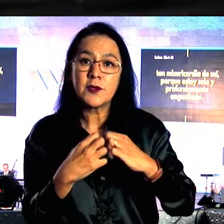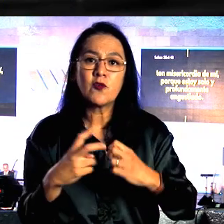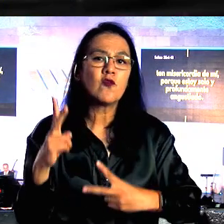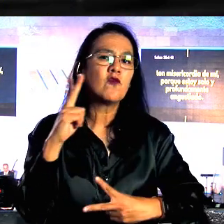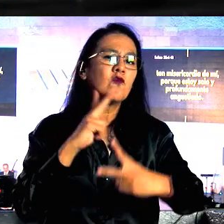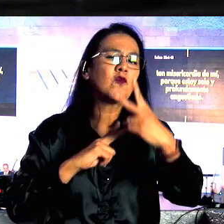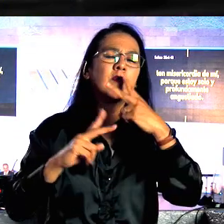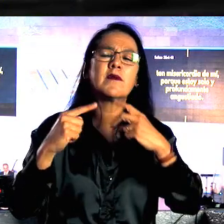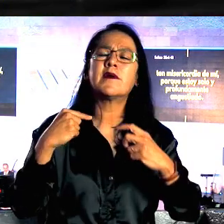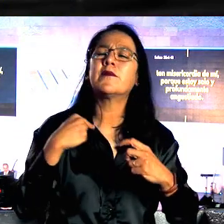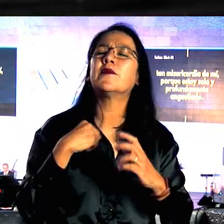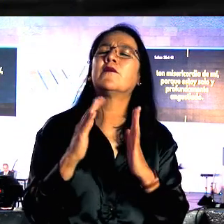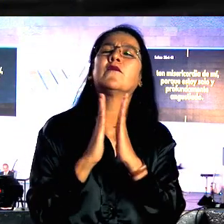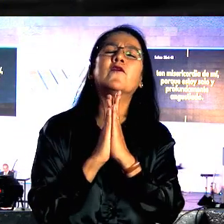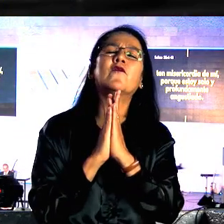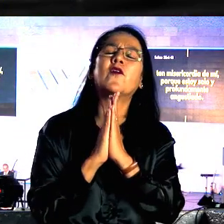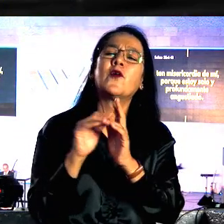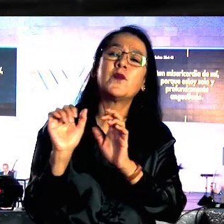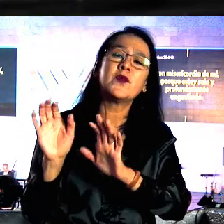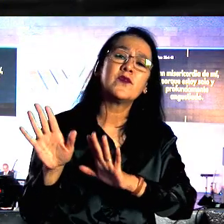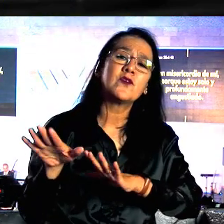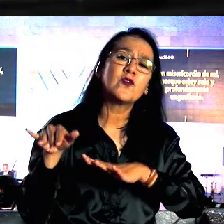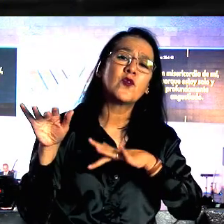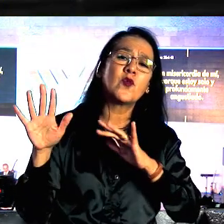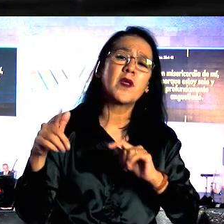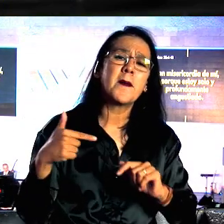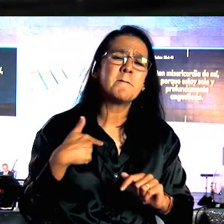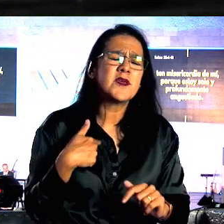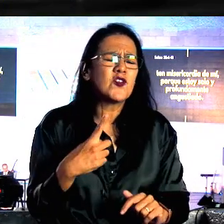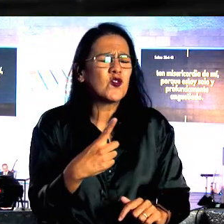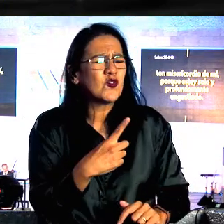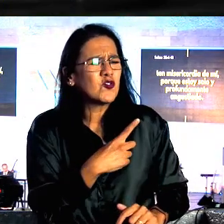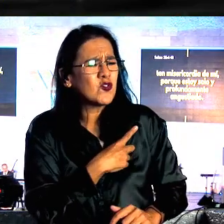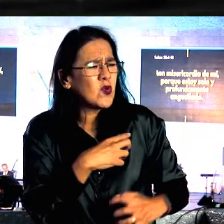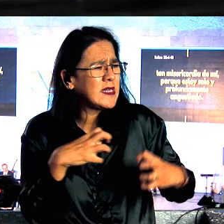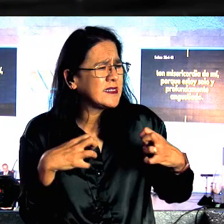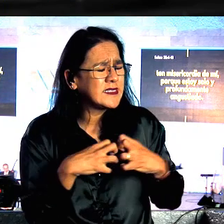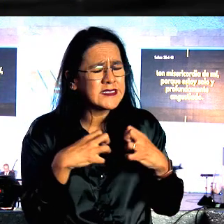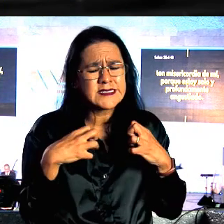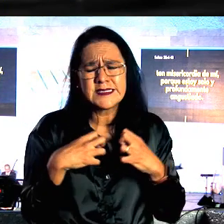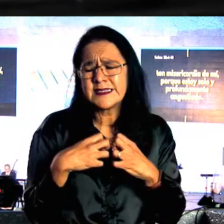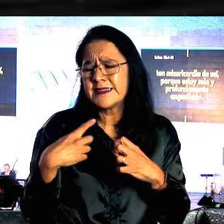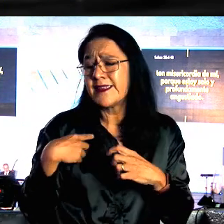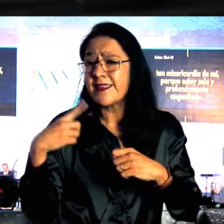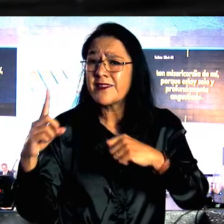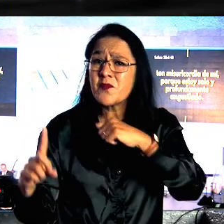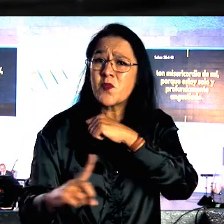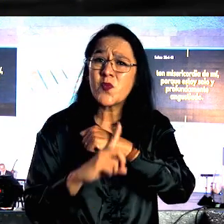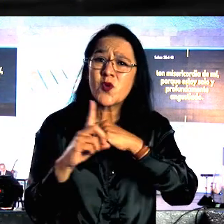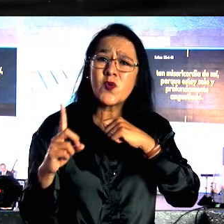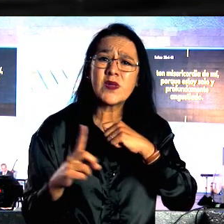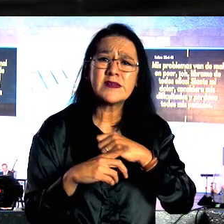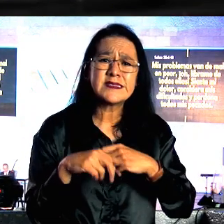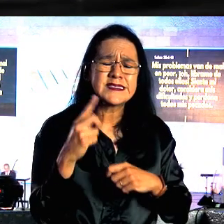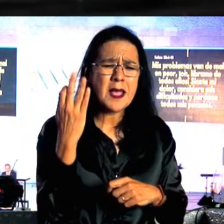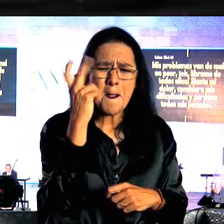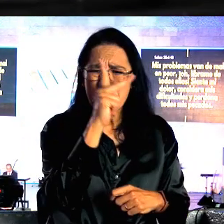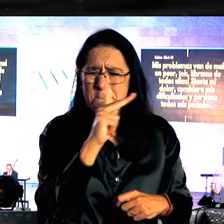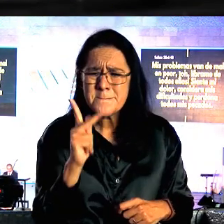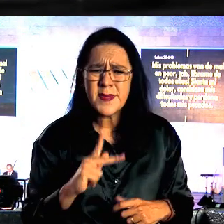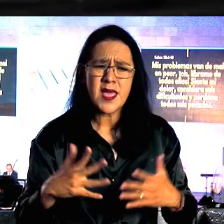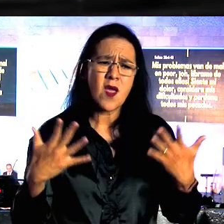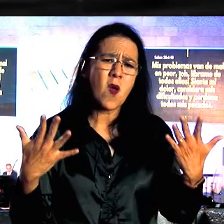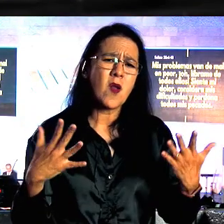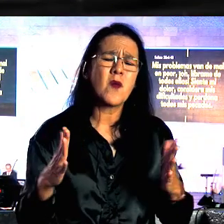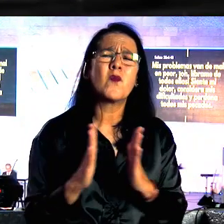ten misericordia de mí porque estoy solo y profundamente angustiado mis problemas valen mal en peor oh líbrame